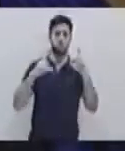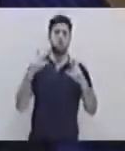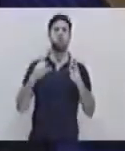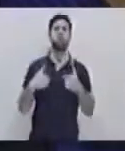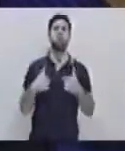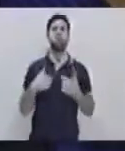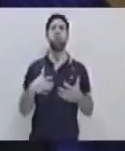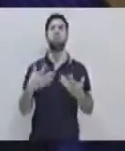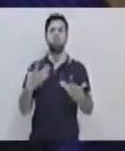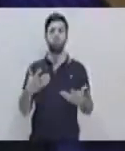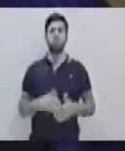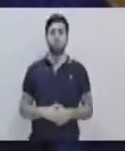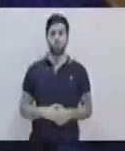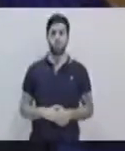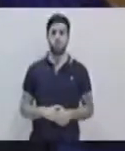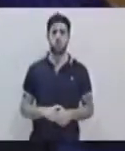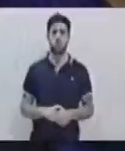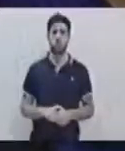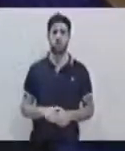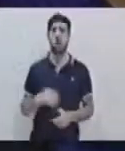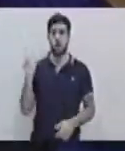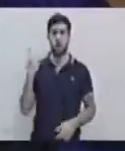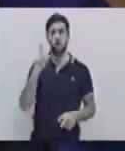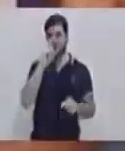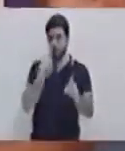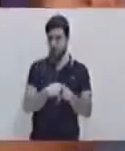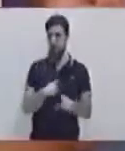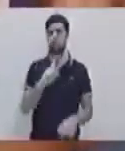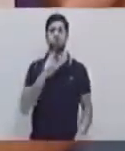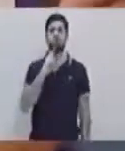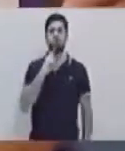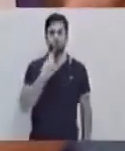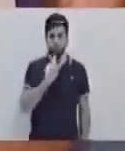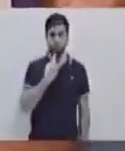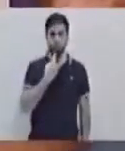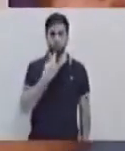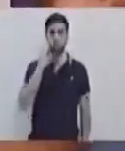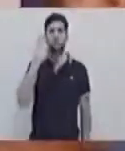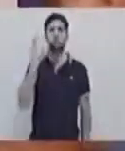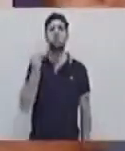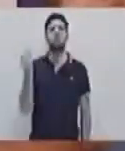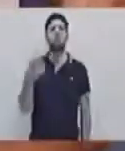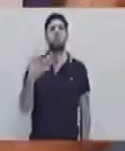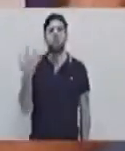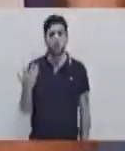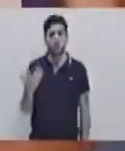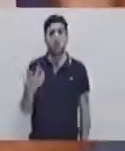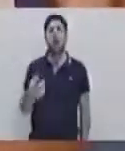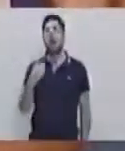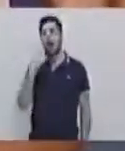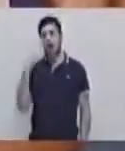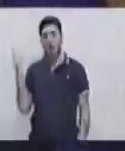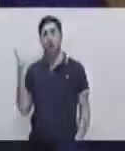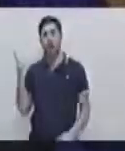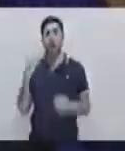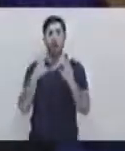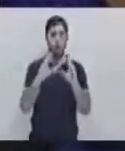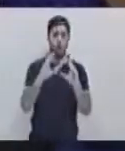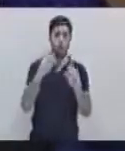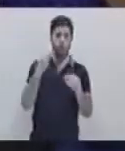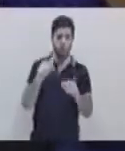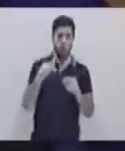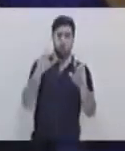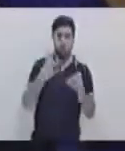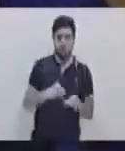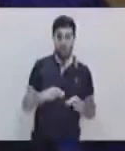por favor. ¡Muy bien! Están serios. ¿Y por qué están serios? Porque están cuidando a nuestra